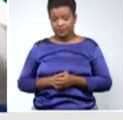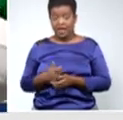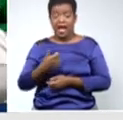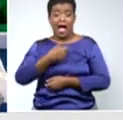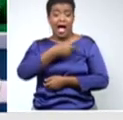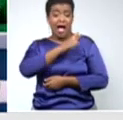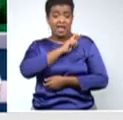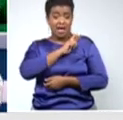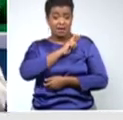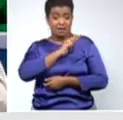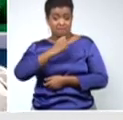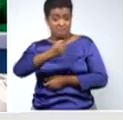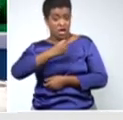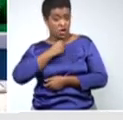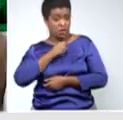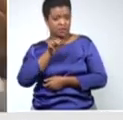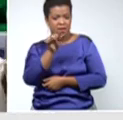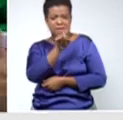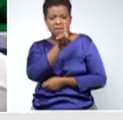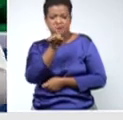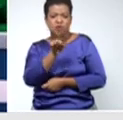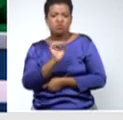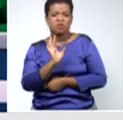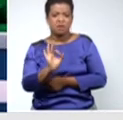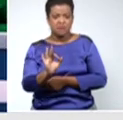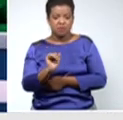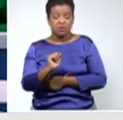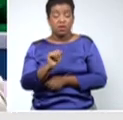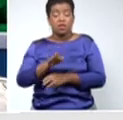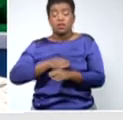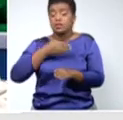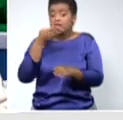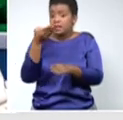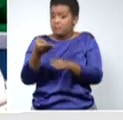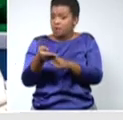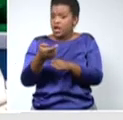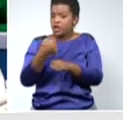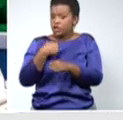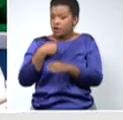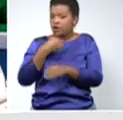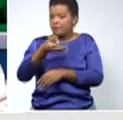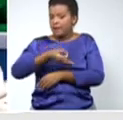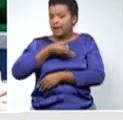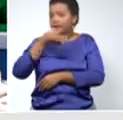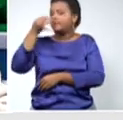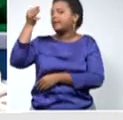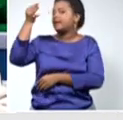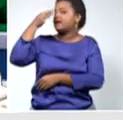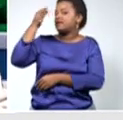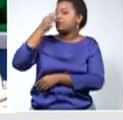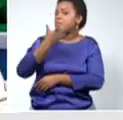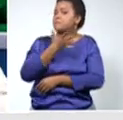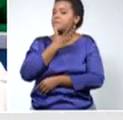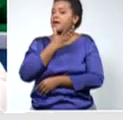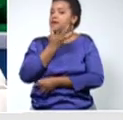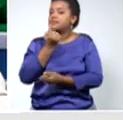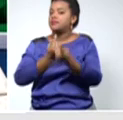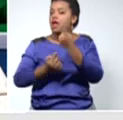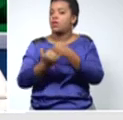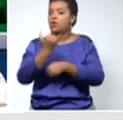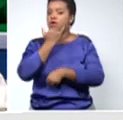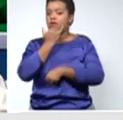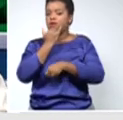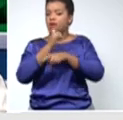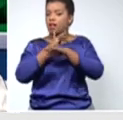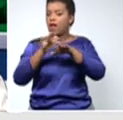hizo una pregunta relacionada con el Prevengovir, yo después introduje el nasalferón y parece que eso no quedó bien claro. Es el nasalferón